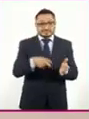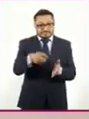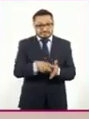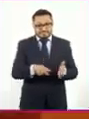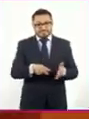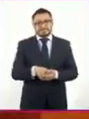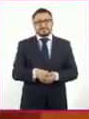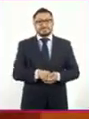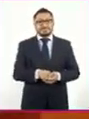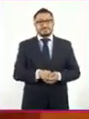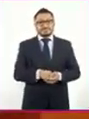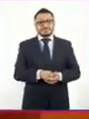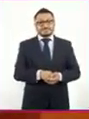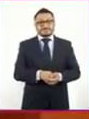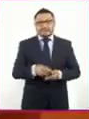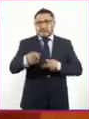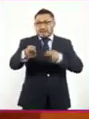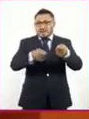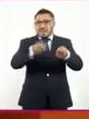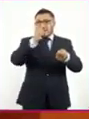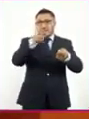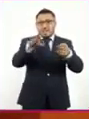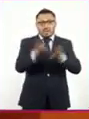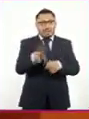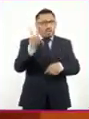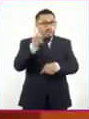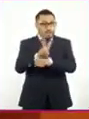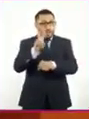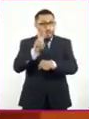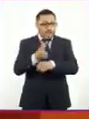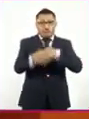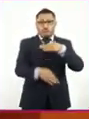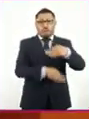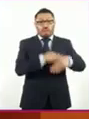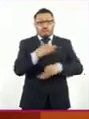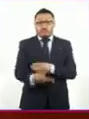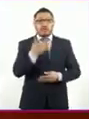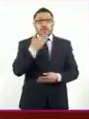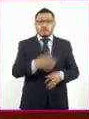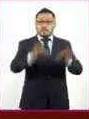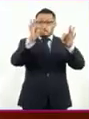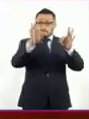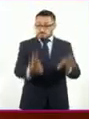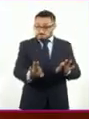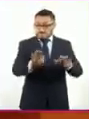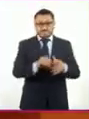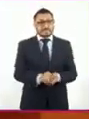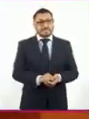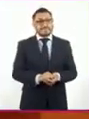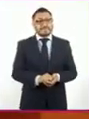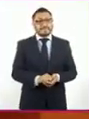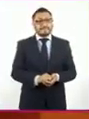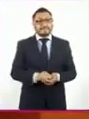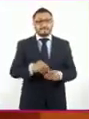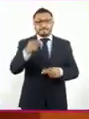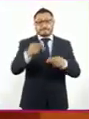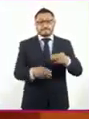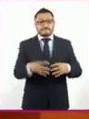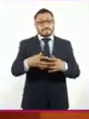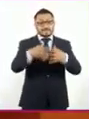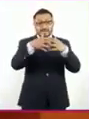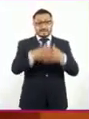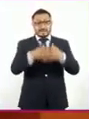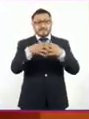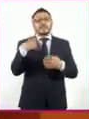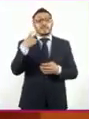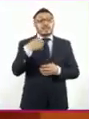proceso. Controlar significa vigilar que todo se lleve a cabo conforme a lo planeado. A nivel industrial, hay